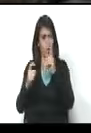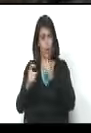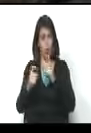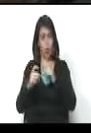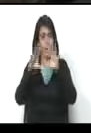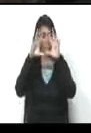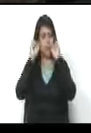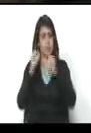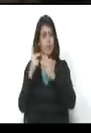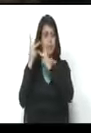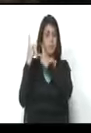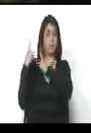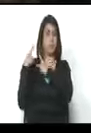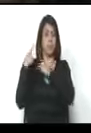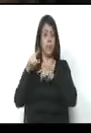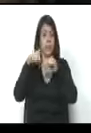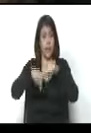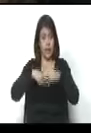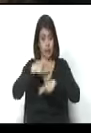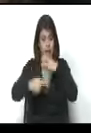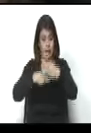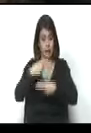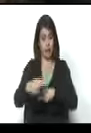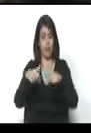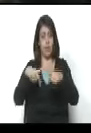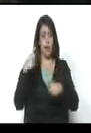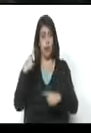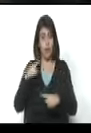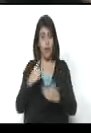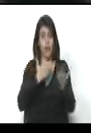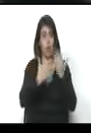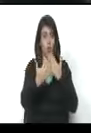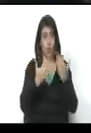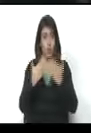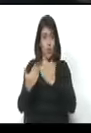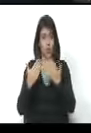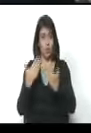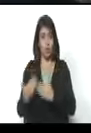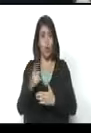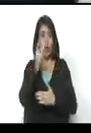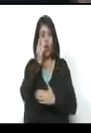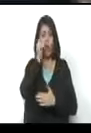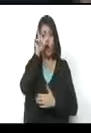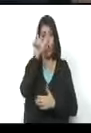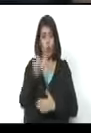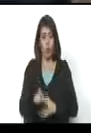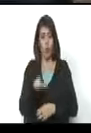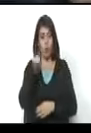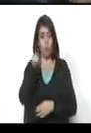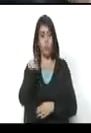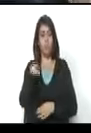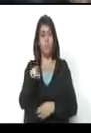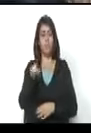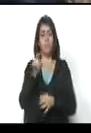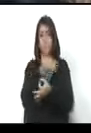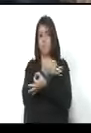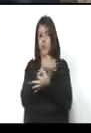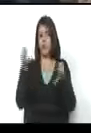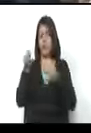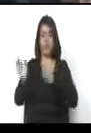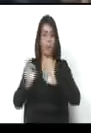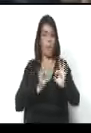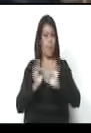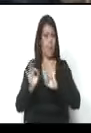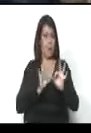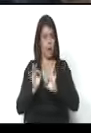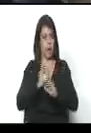privilegio que tuvimos estas generaciones de haber compartido con un hombre capaz